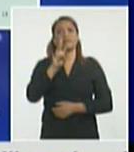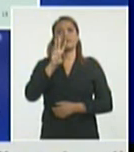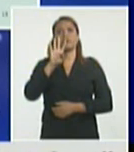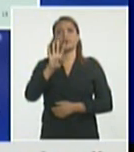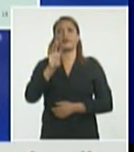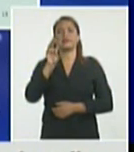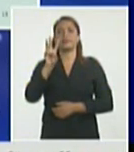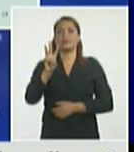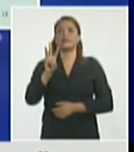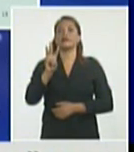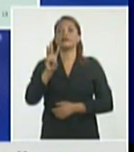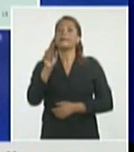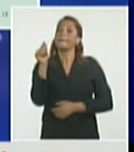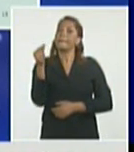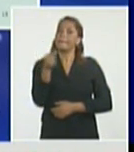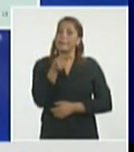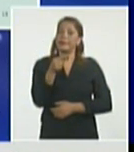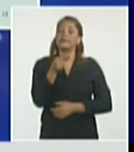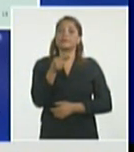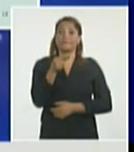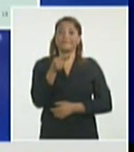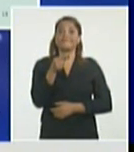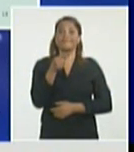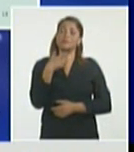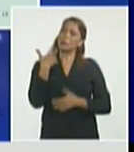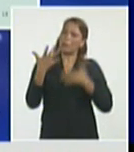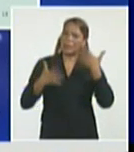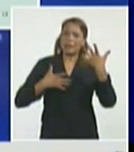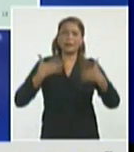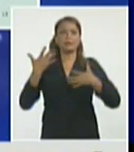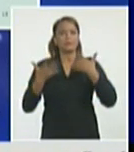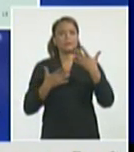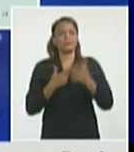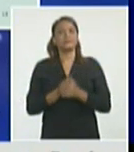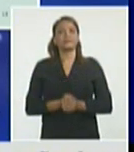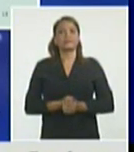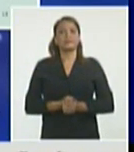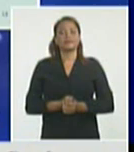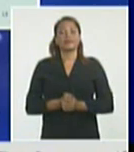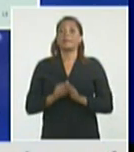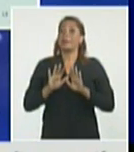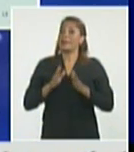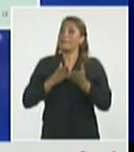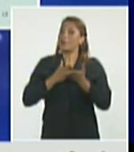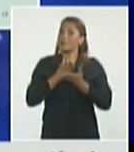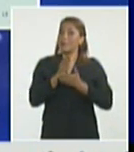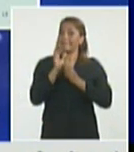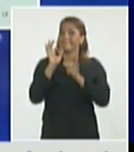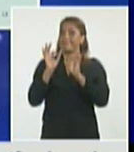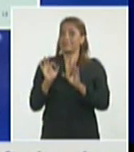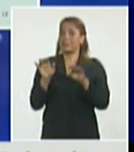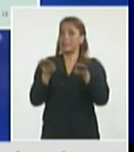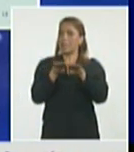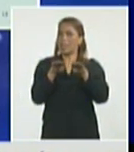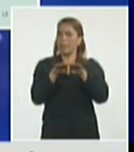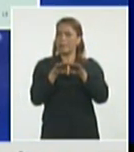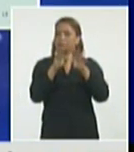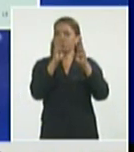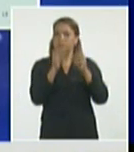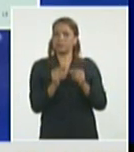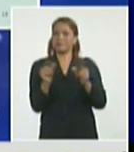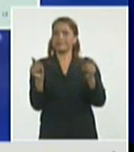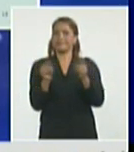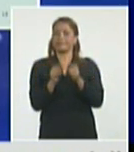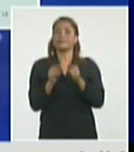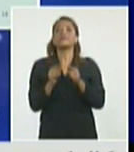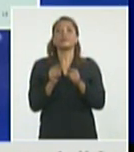343 menos, nos alegramos mucho y esperamos que se pueda estabilizar esta reducción,